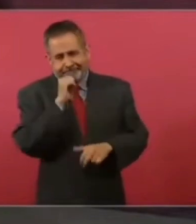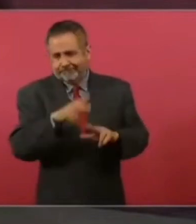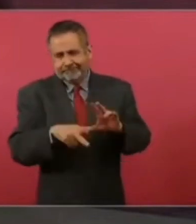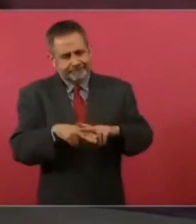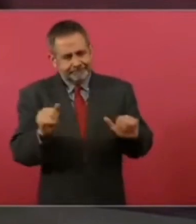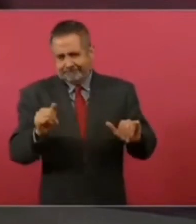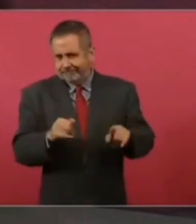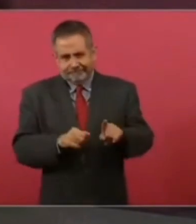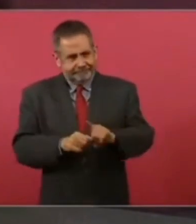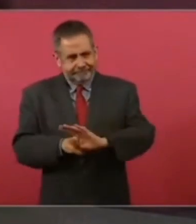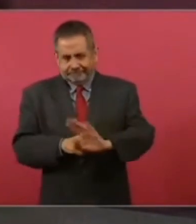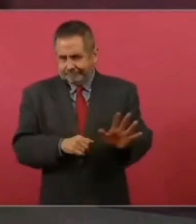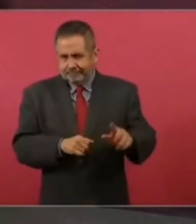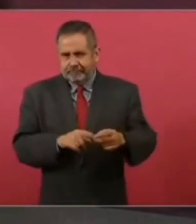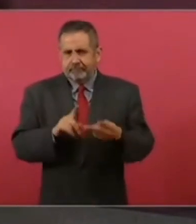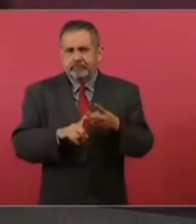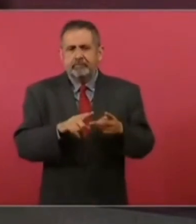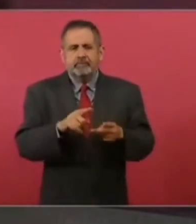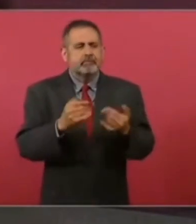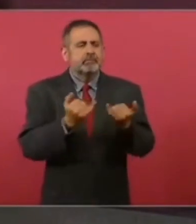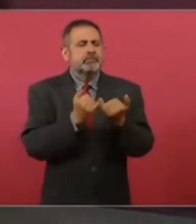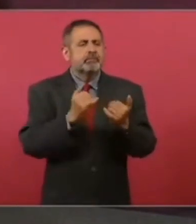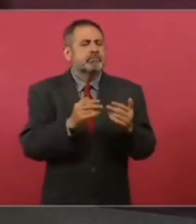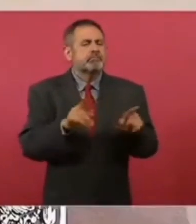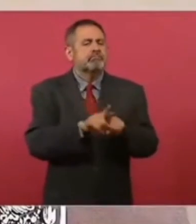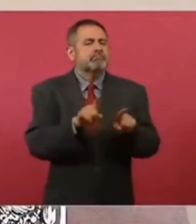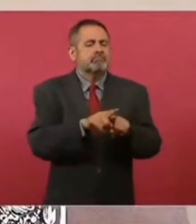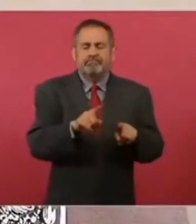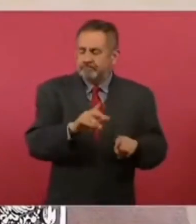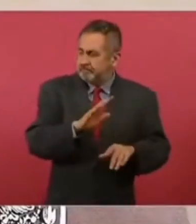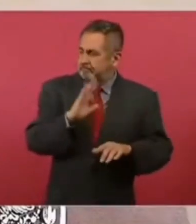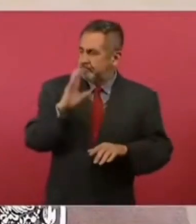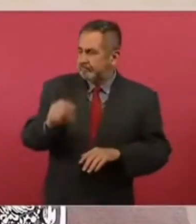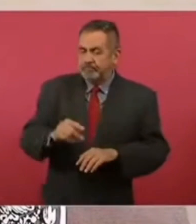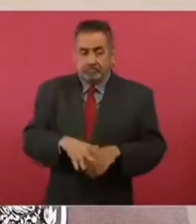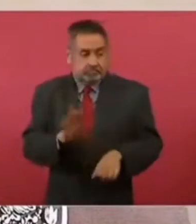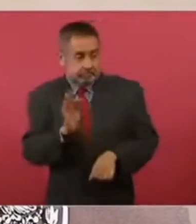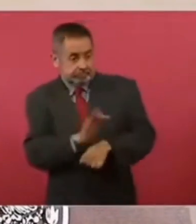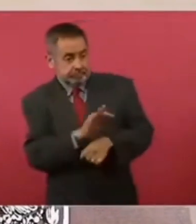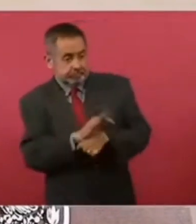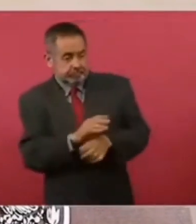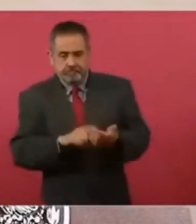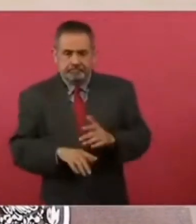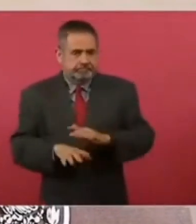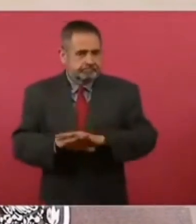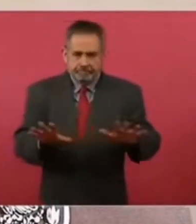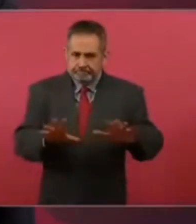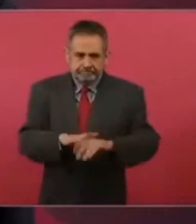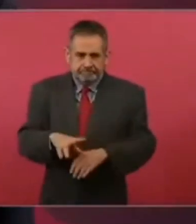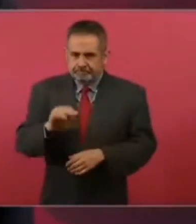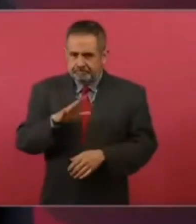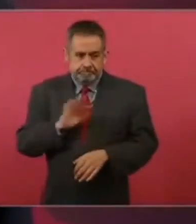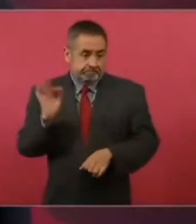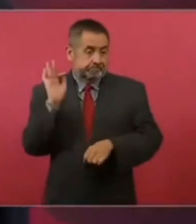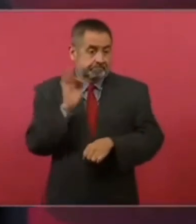o a su equivalente, ¿no? Que los va a proteger. Ya no hay